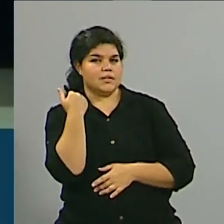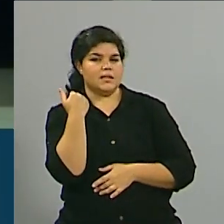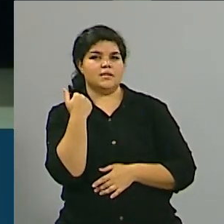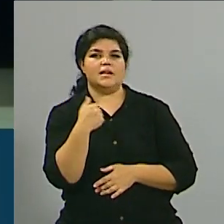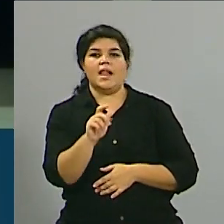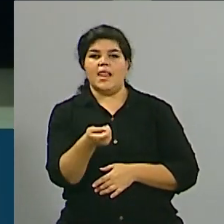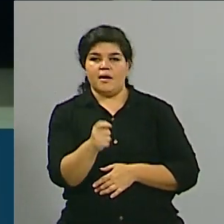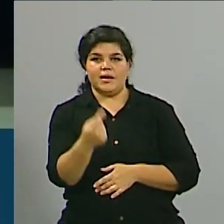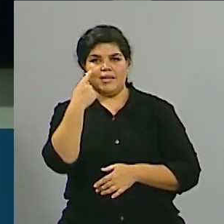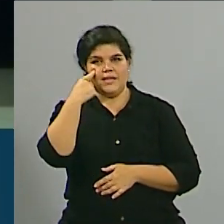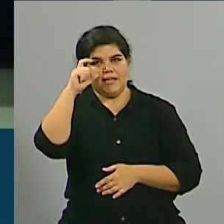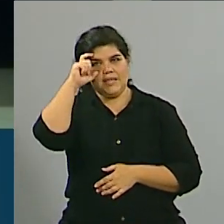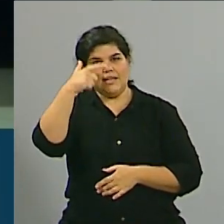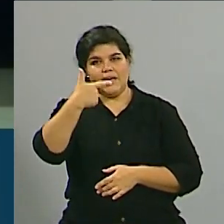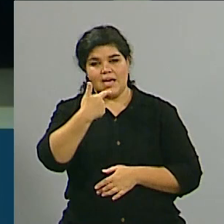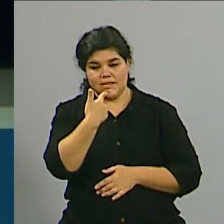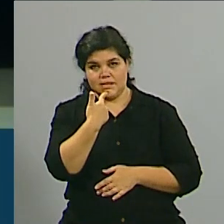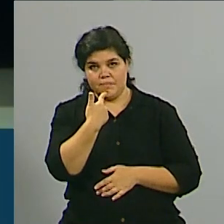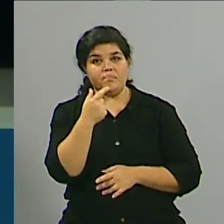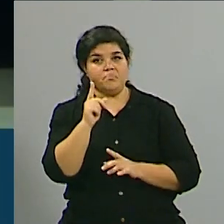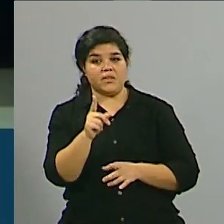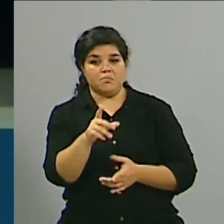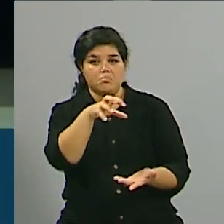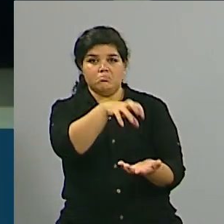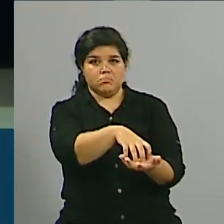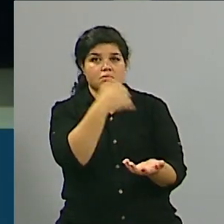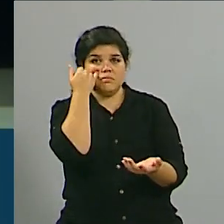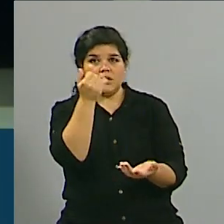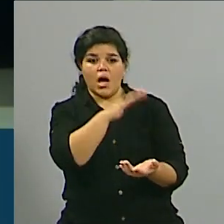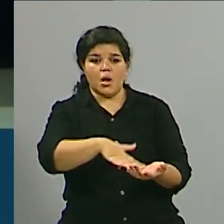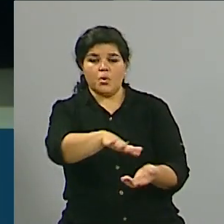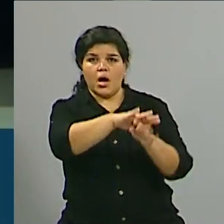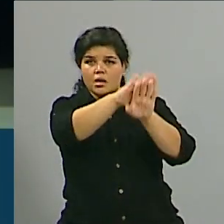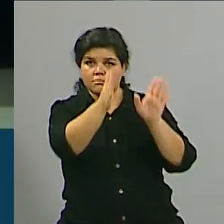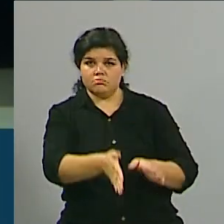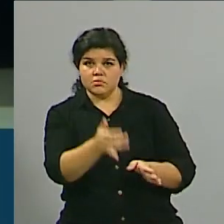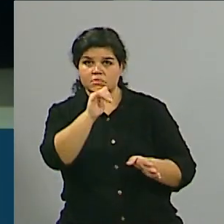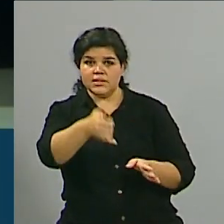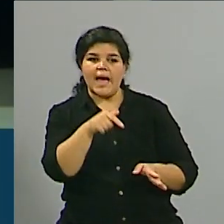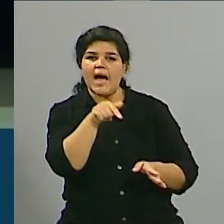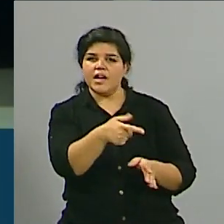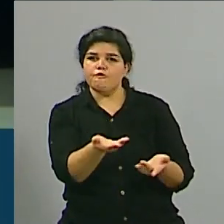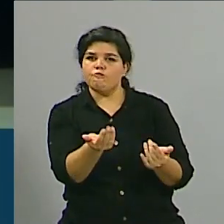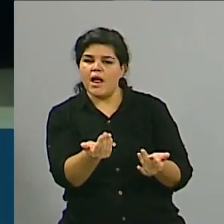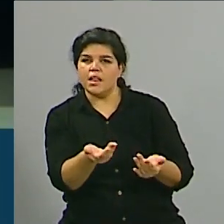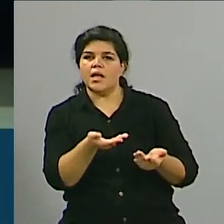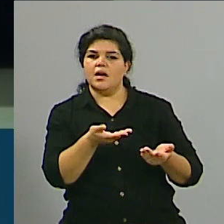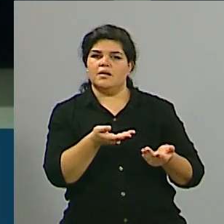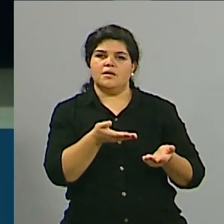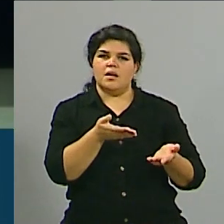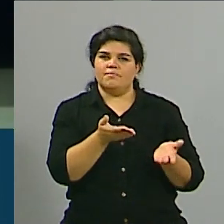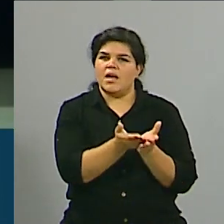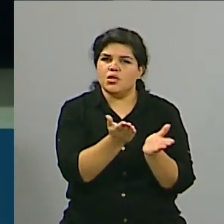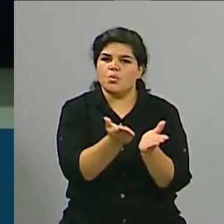con infraestructura municipal donde está instalado, y que crezca esa oferta educativa hay que hacerlo,